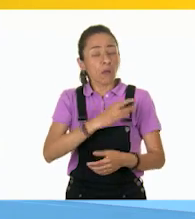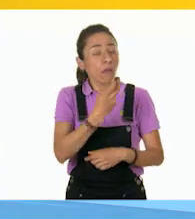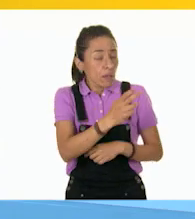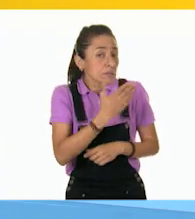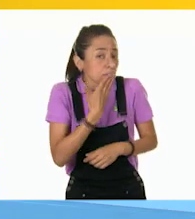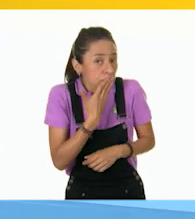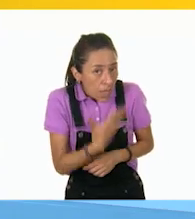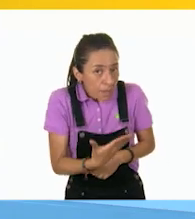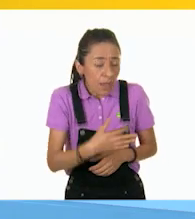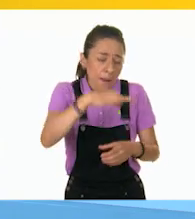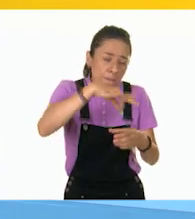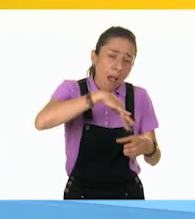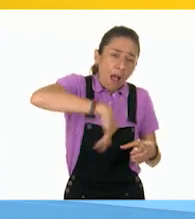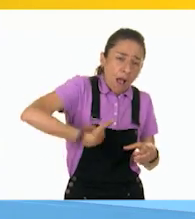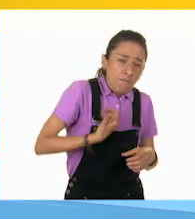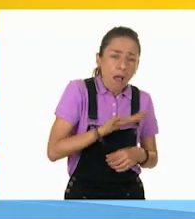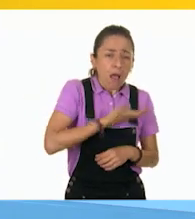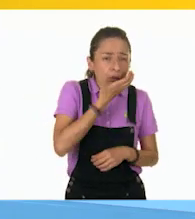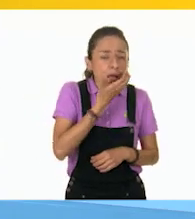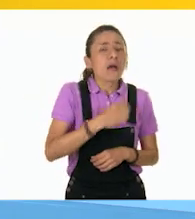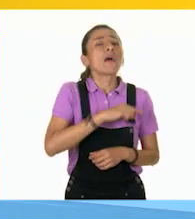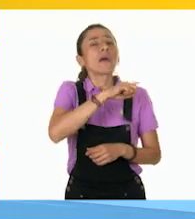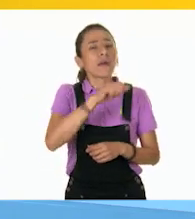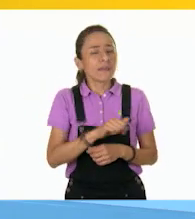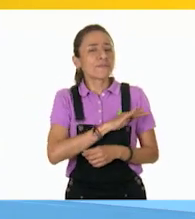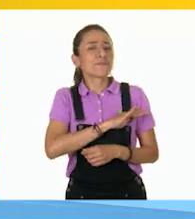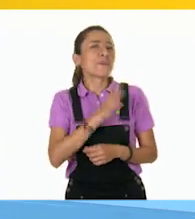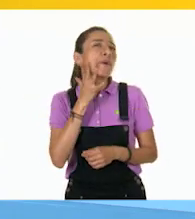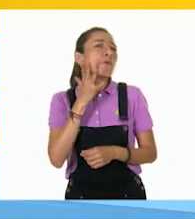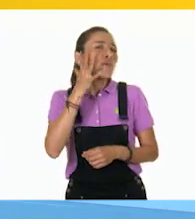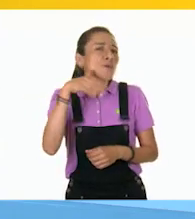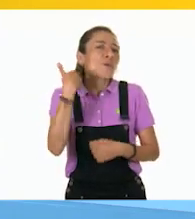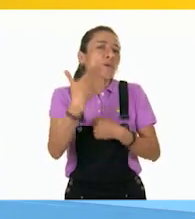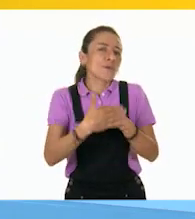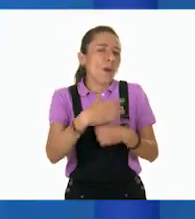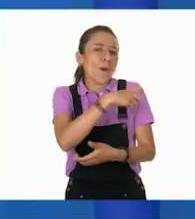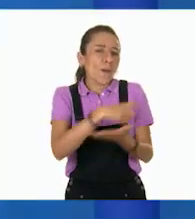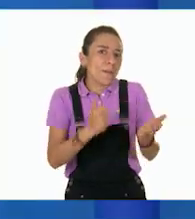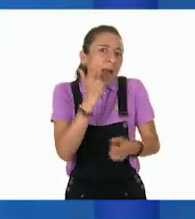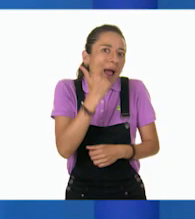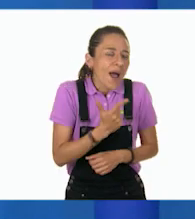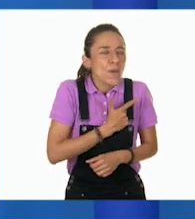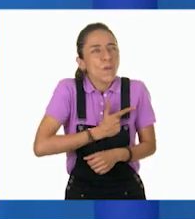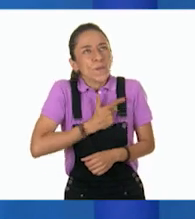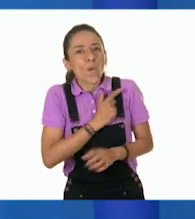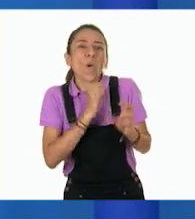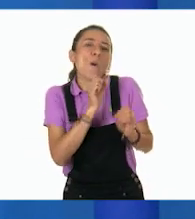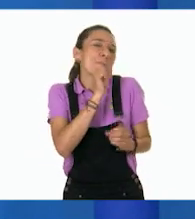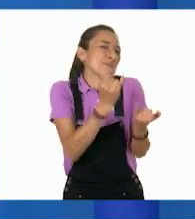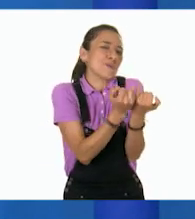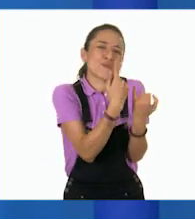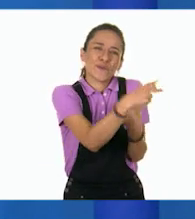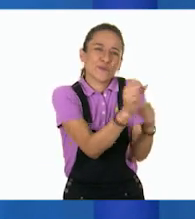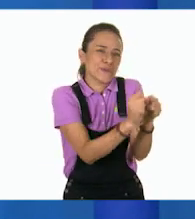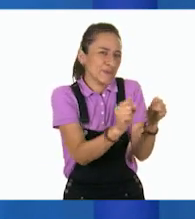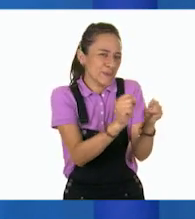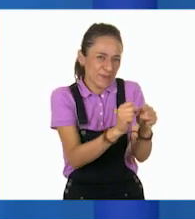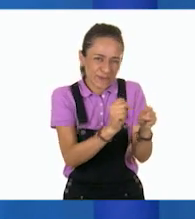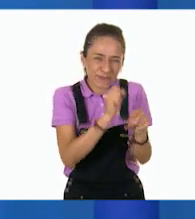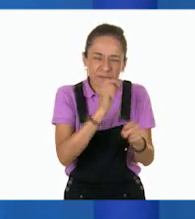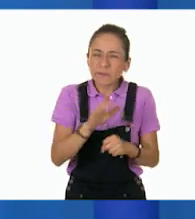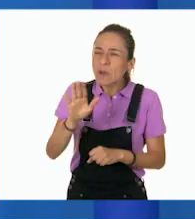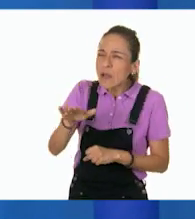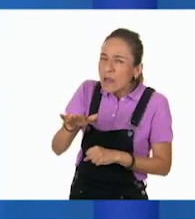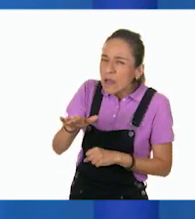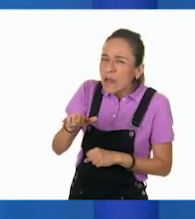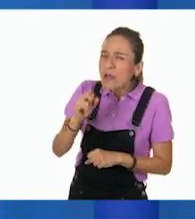adquirir algo que nos es útil o bien que nos gusta, como tu sobrino Alfonso. Maestra, esta sucesión es igual a la que piden en el